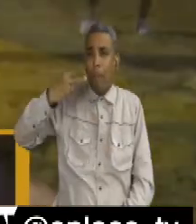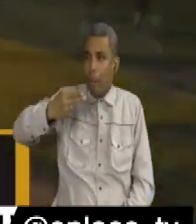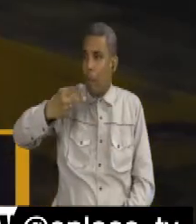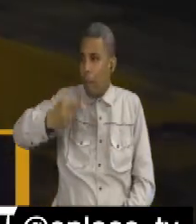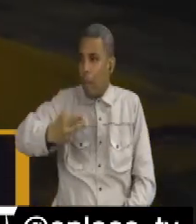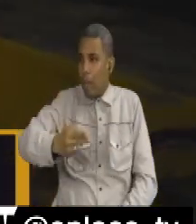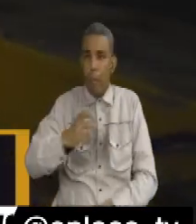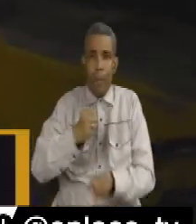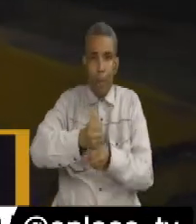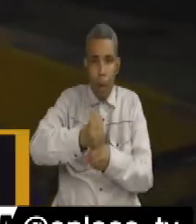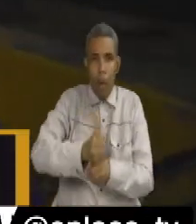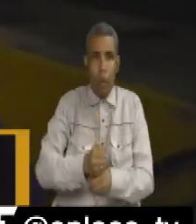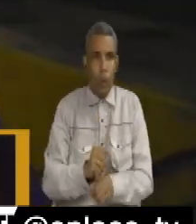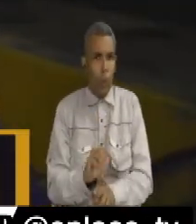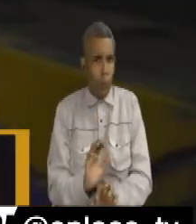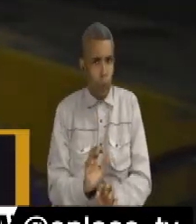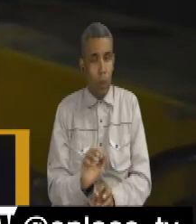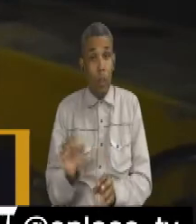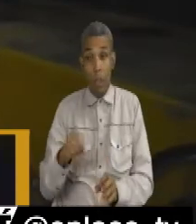Me parece muy bueno porque